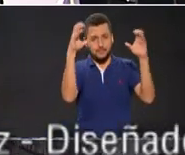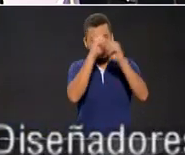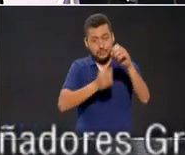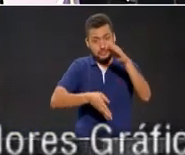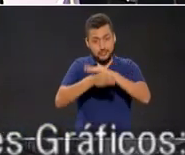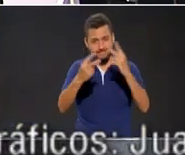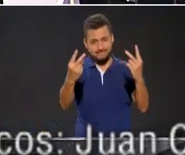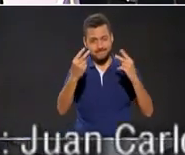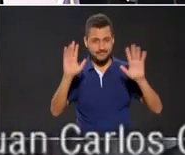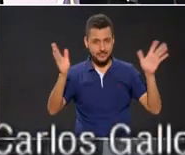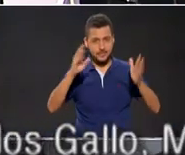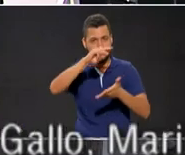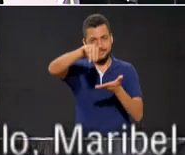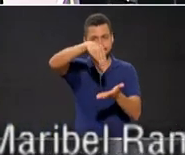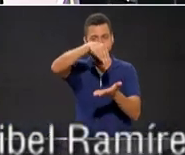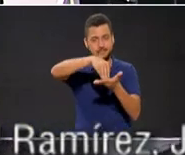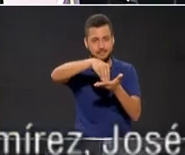tve